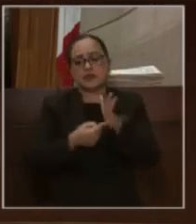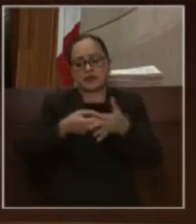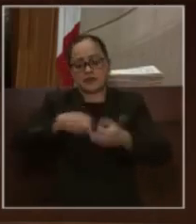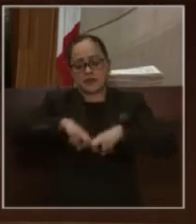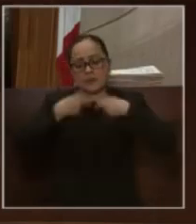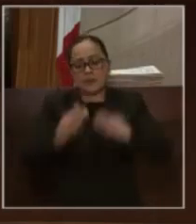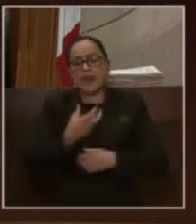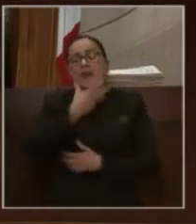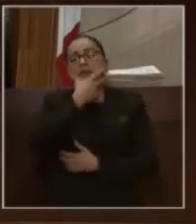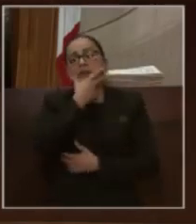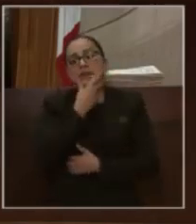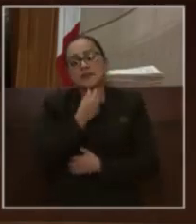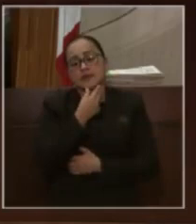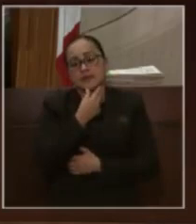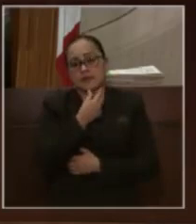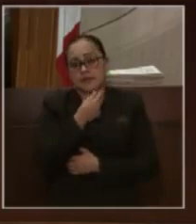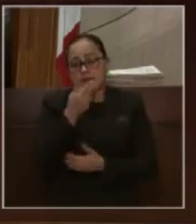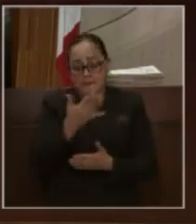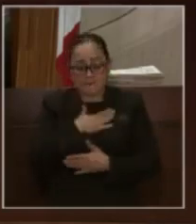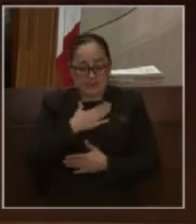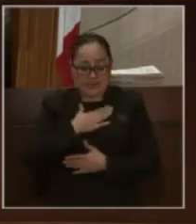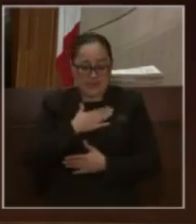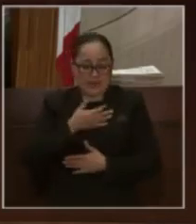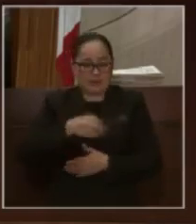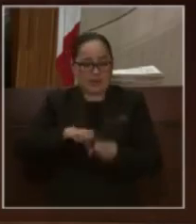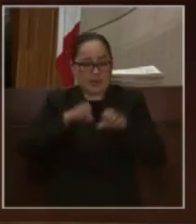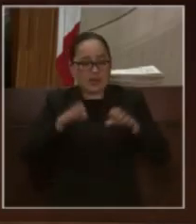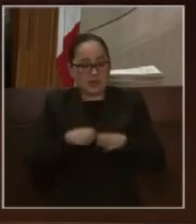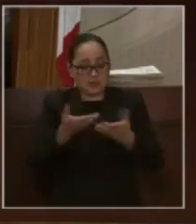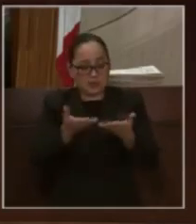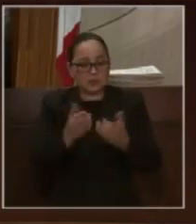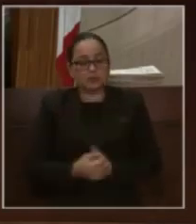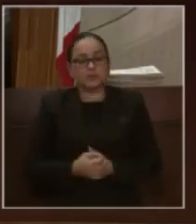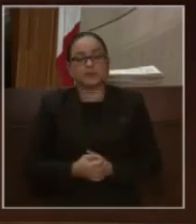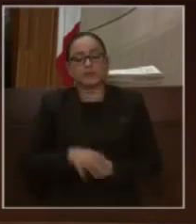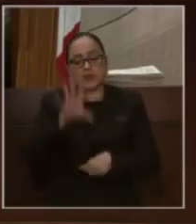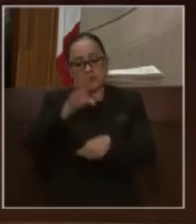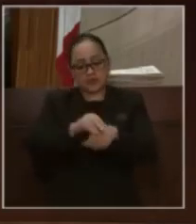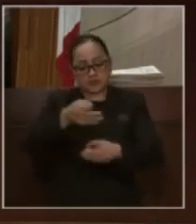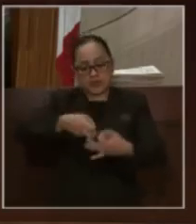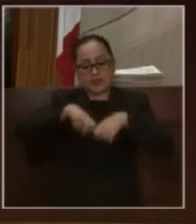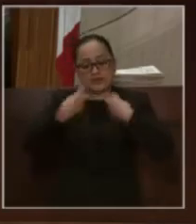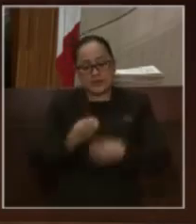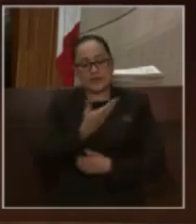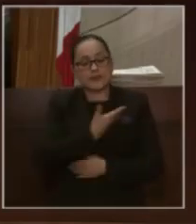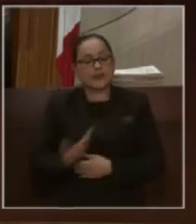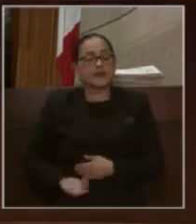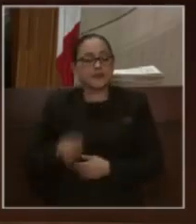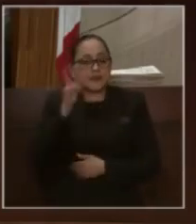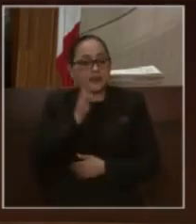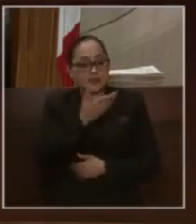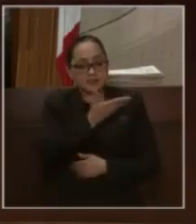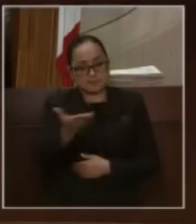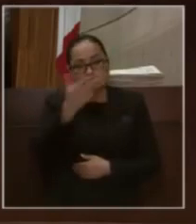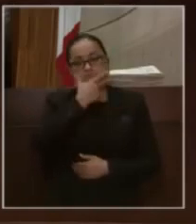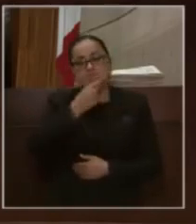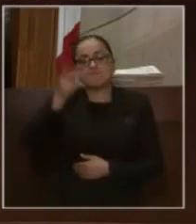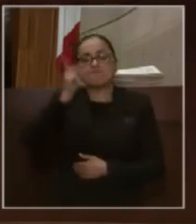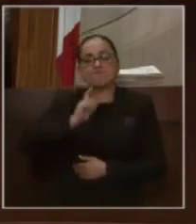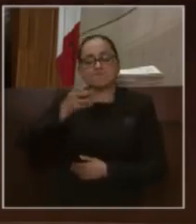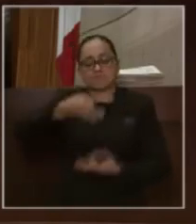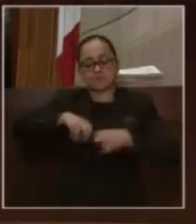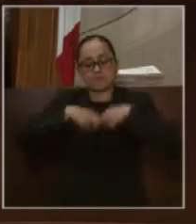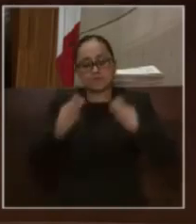consideración de este Pleno la ponencia a mi cargo. Con su autorización, magistrada presidenta, magistrada, señores